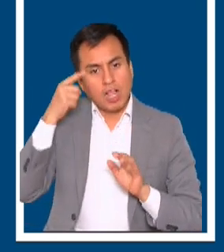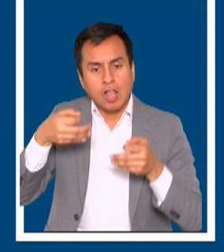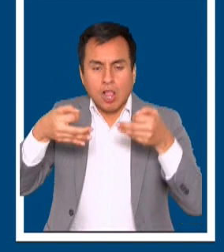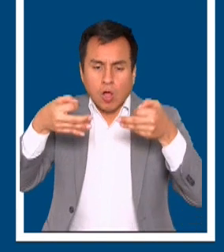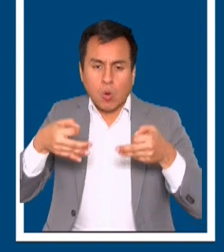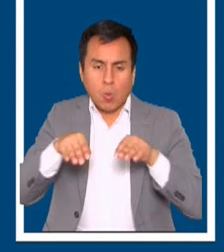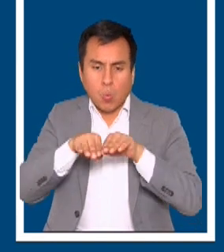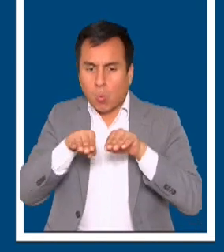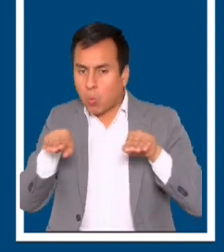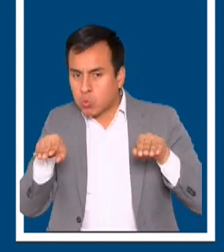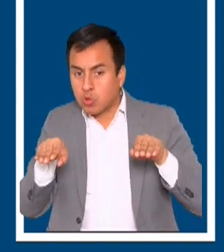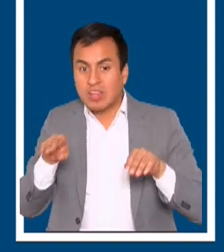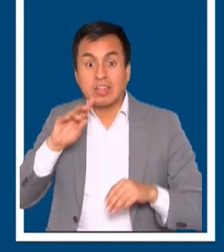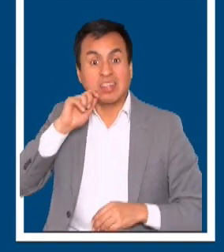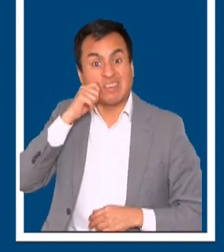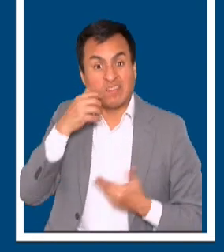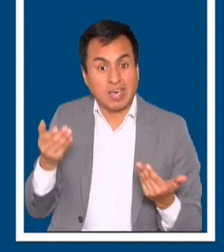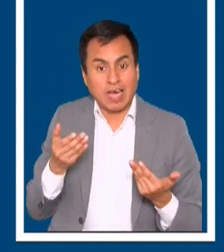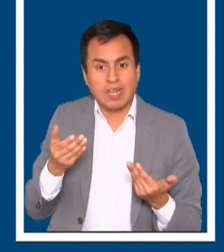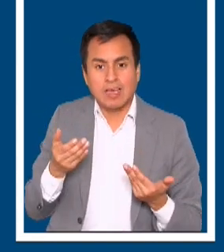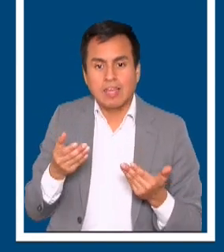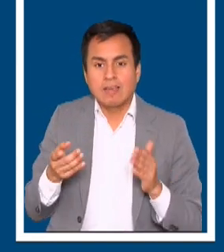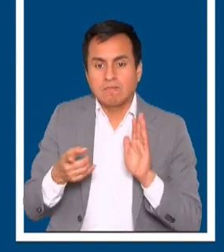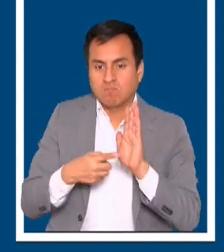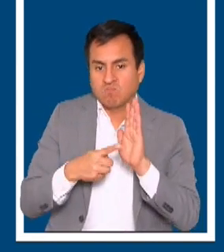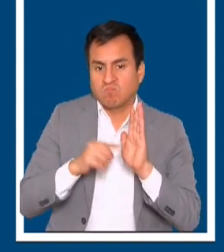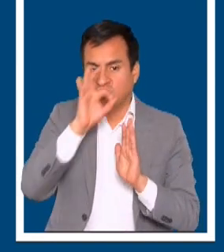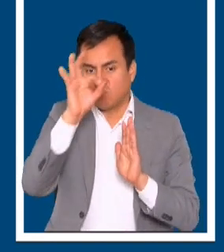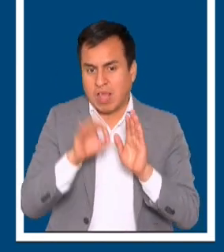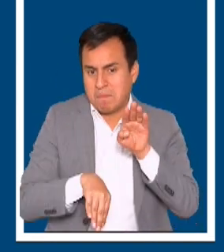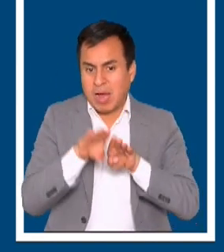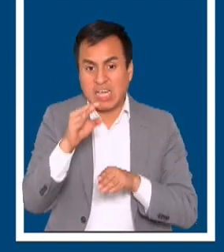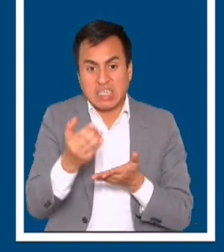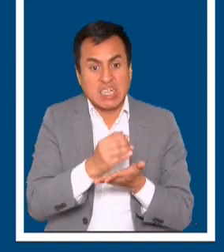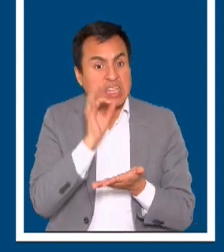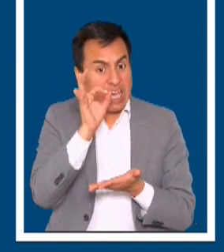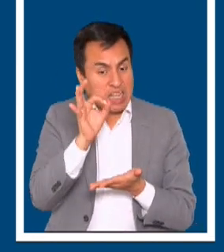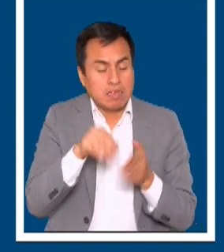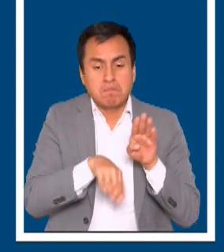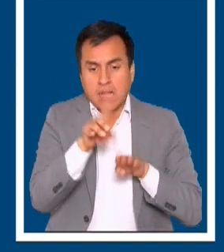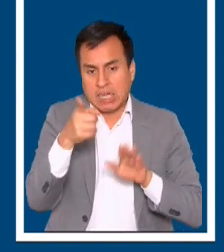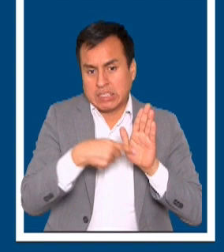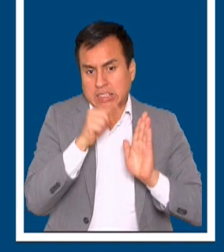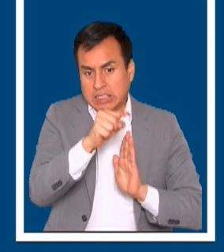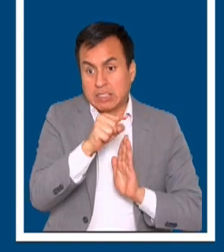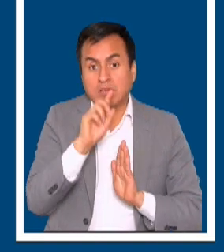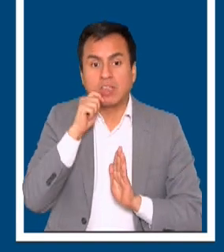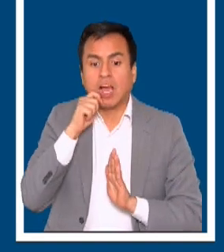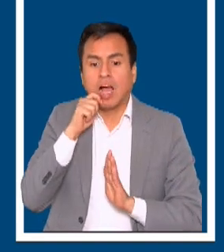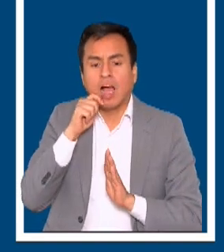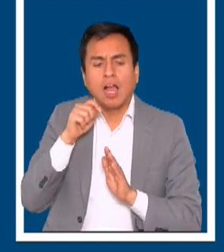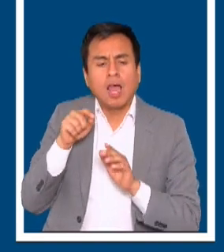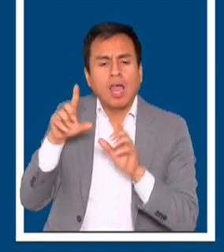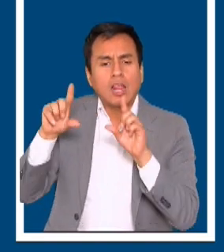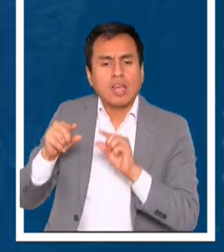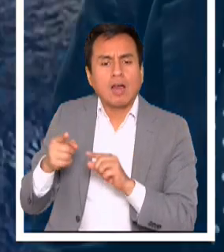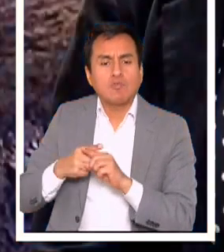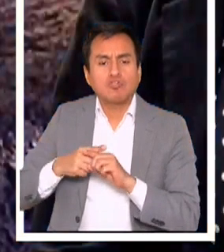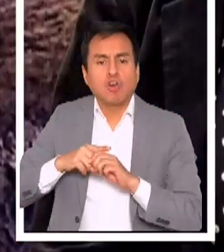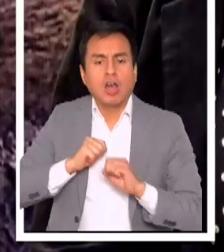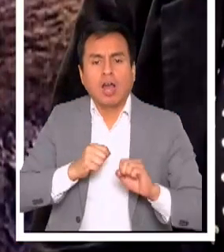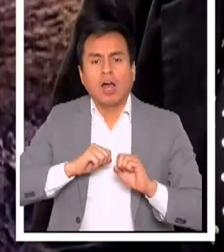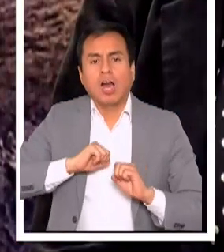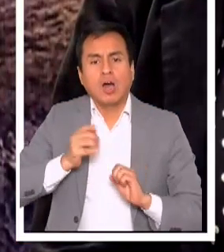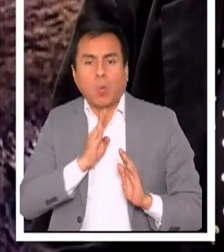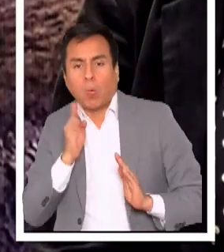justo es decir que grave proporcionalmente más a quienes más tienen y que radiquen abusos a través de la evasión y